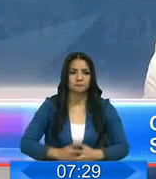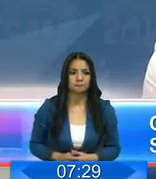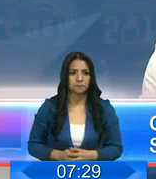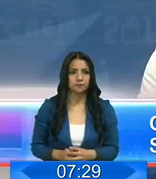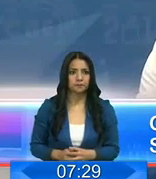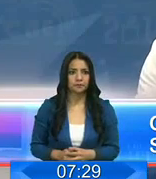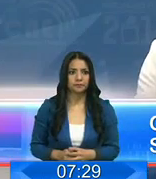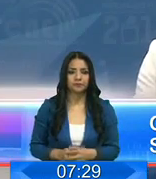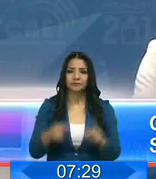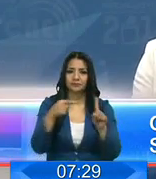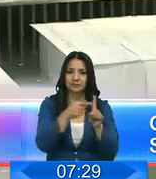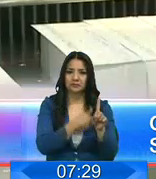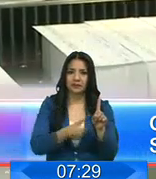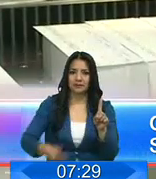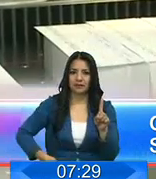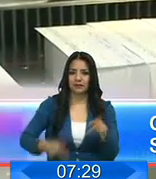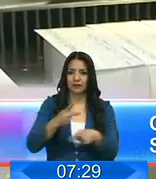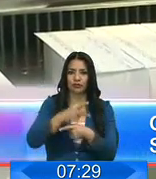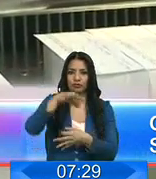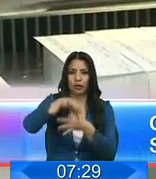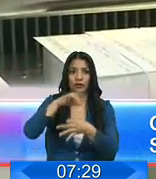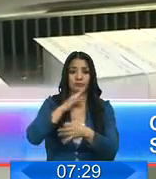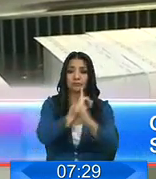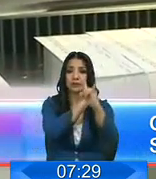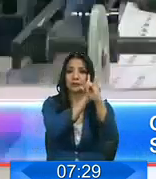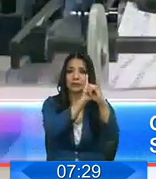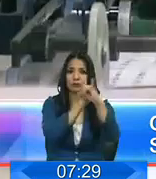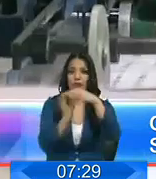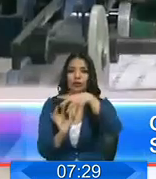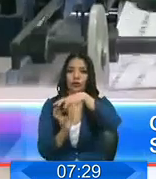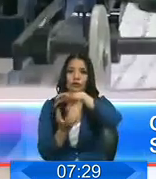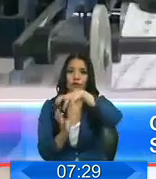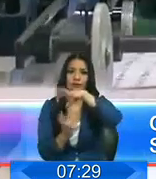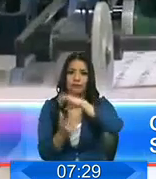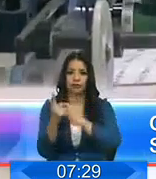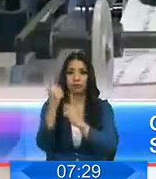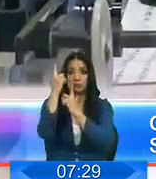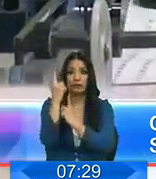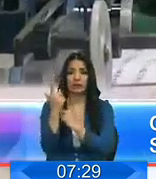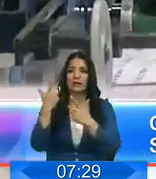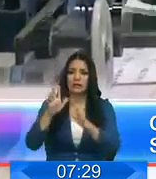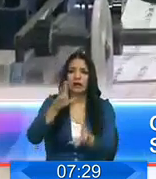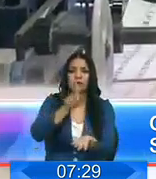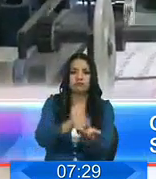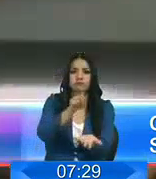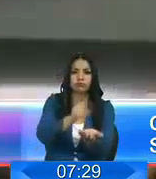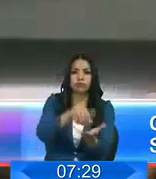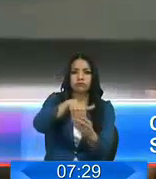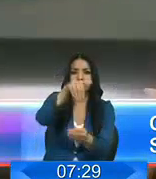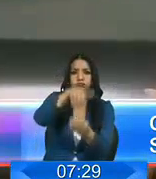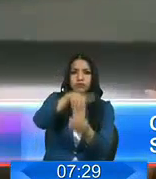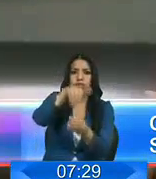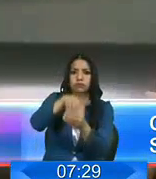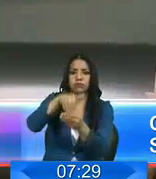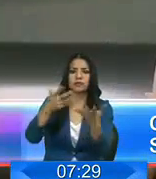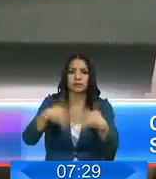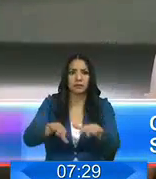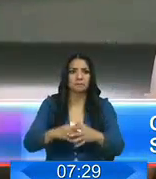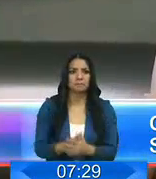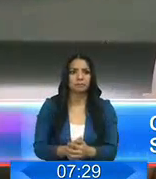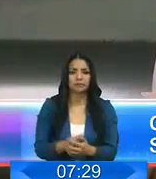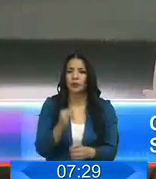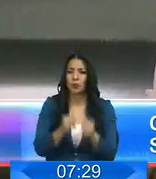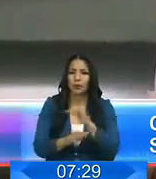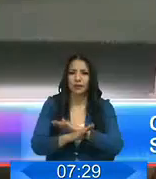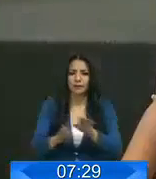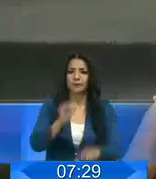informó la presidenta del CNE, el Instituto Geográfico Militar ya trabaja en las impresiones de las papeletas. Y lo único que nos faltaría en este momento